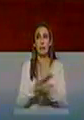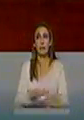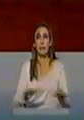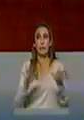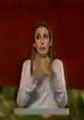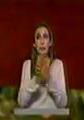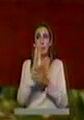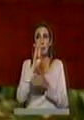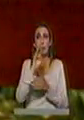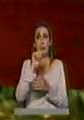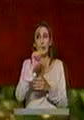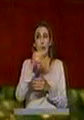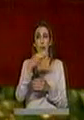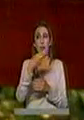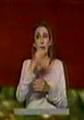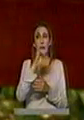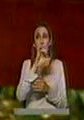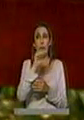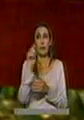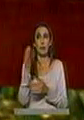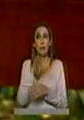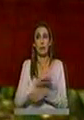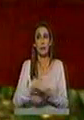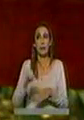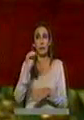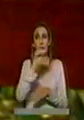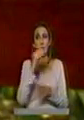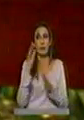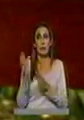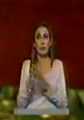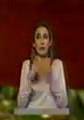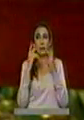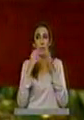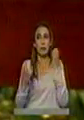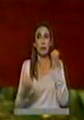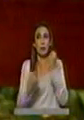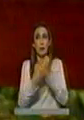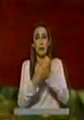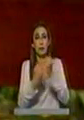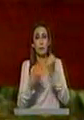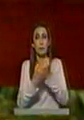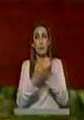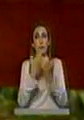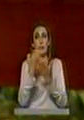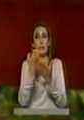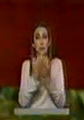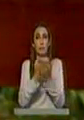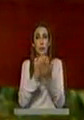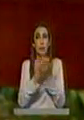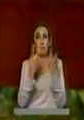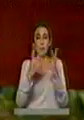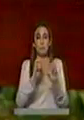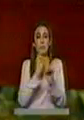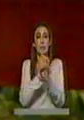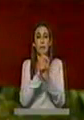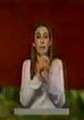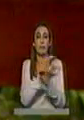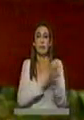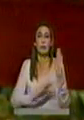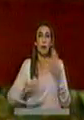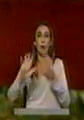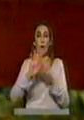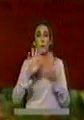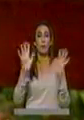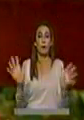Entonces, y en antes lo que comentaba, lo de el apoyo financiero de parte de estas instituciones